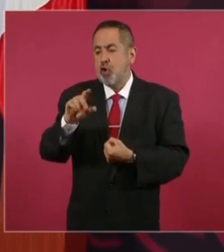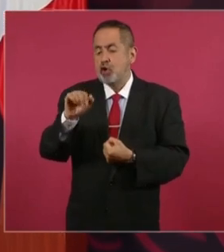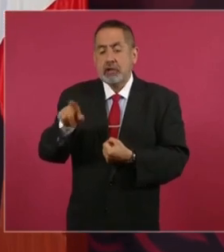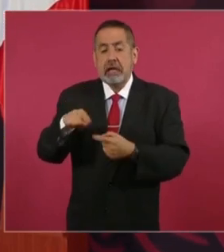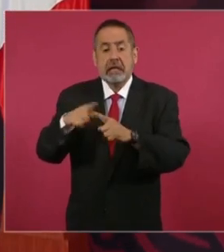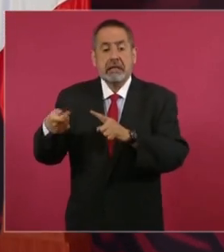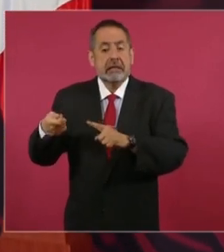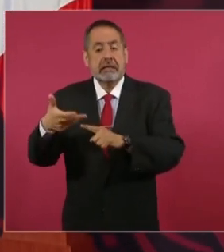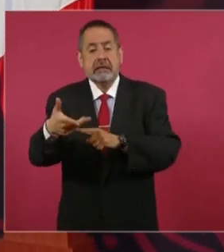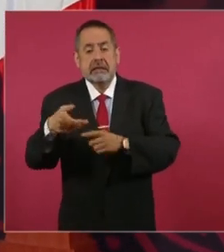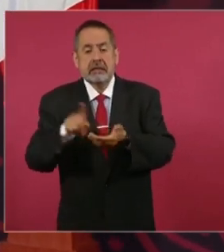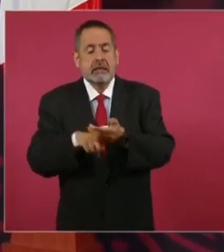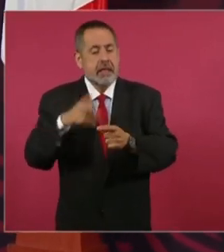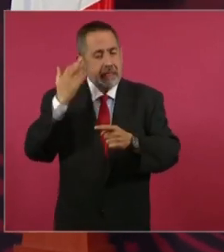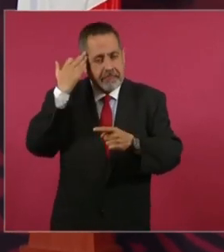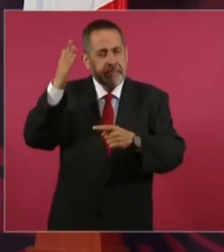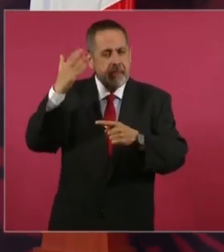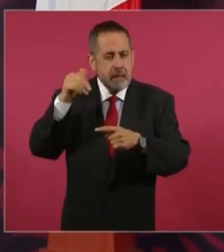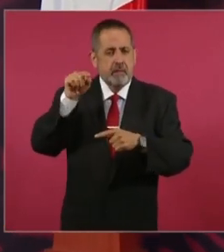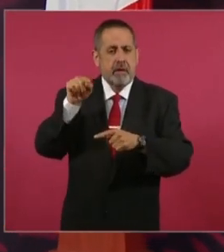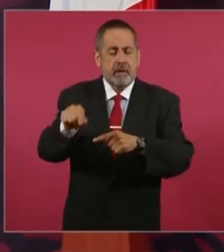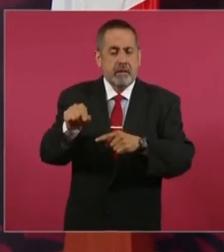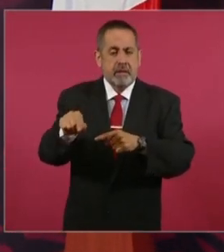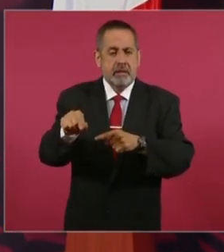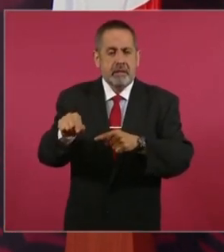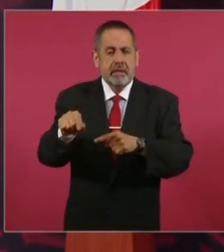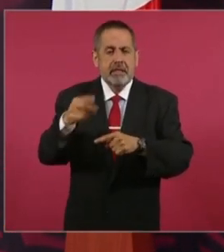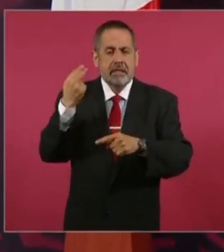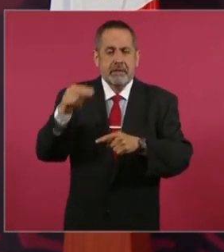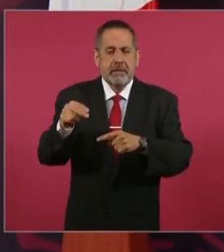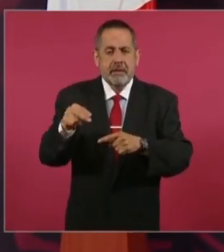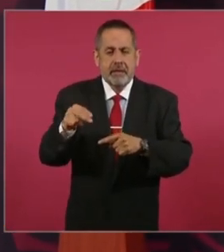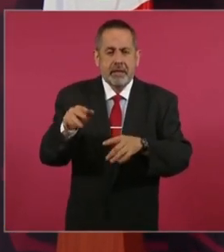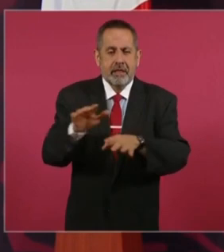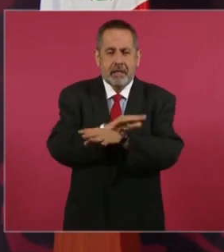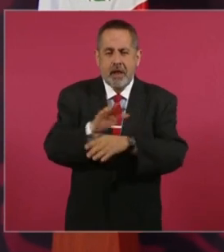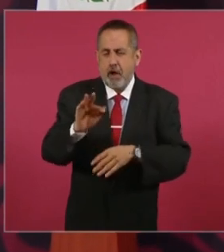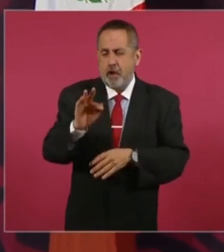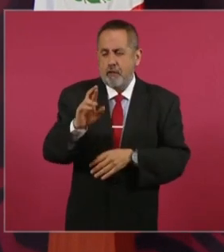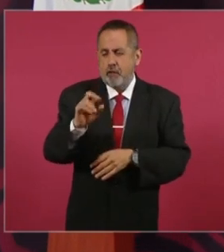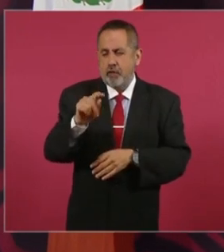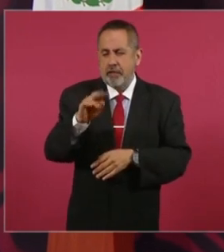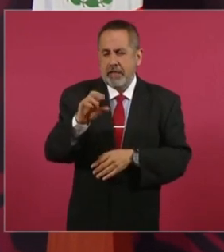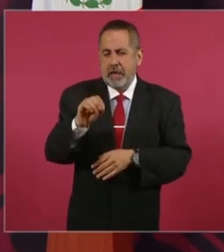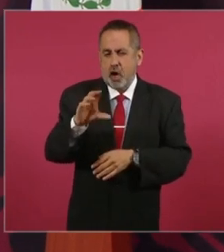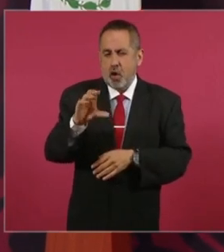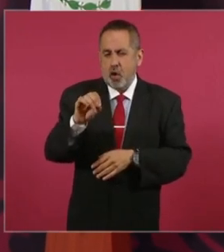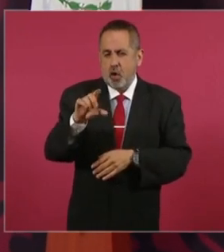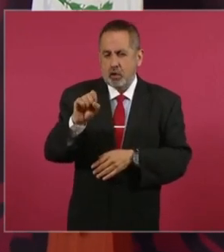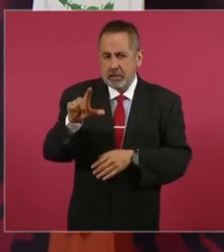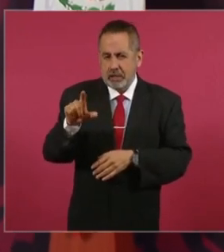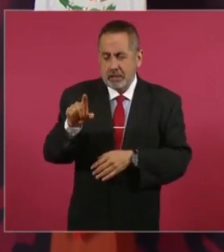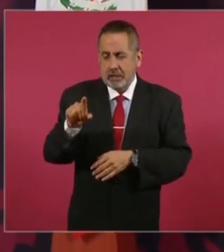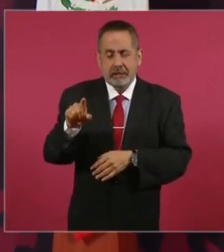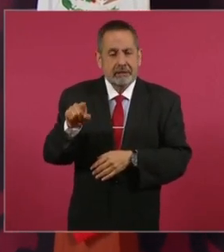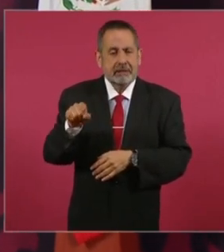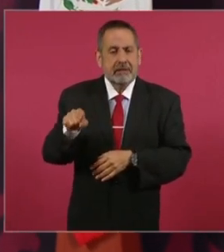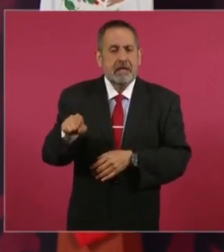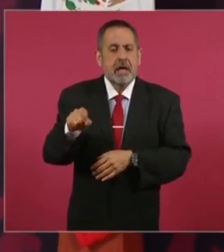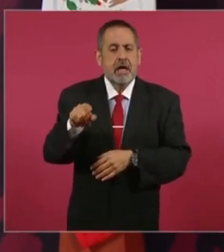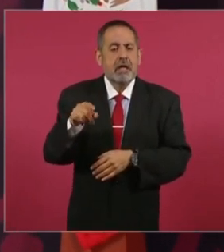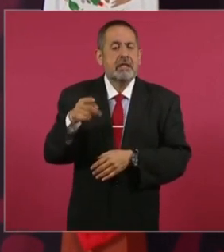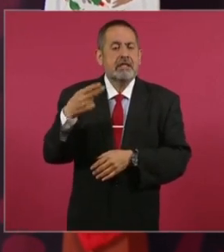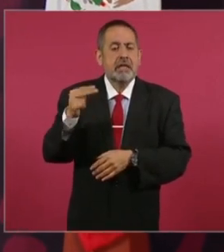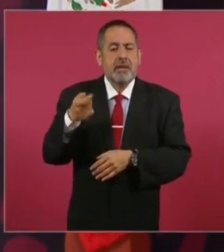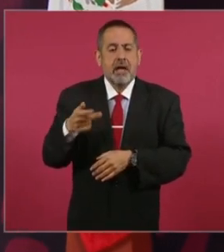pusieron en ese entonces le cambiaron frontera Corozal que al final quedó frontera Corozal era